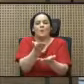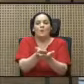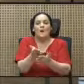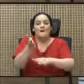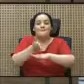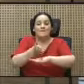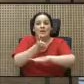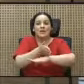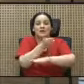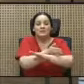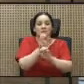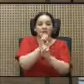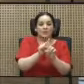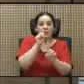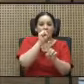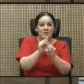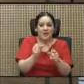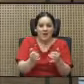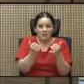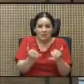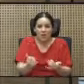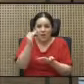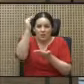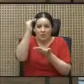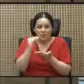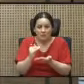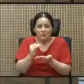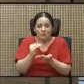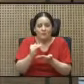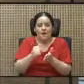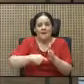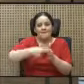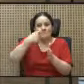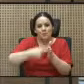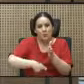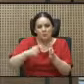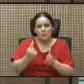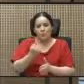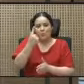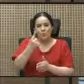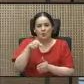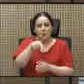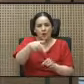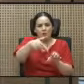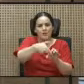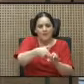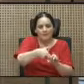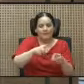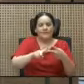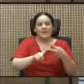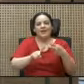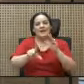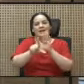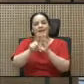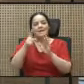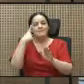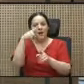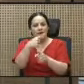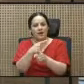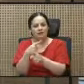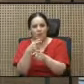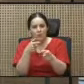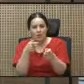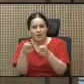el panorama actual son disminución del impuesto único de los combustibles, ley para la